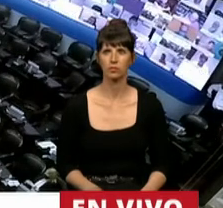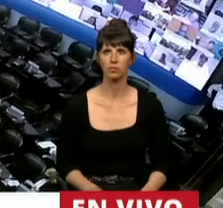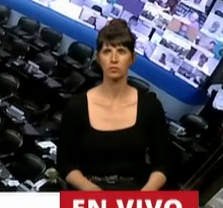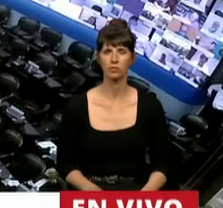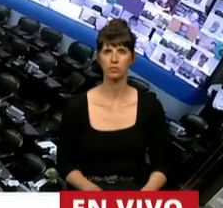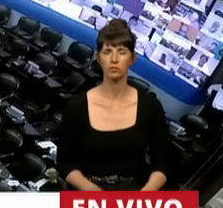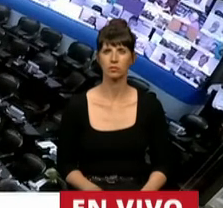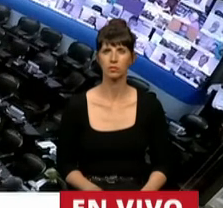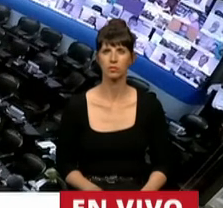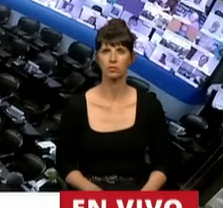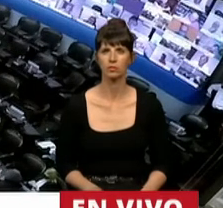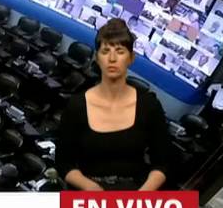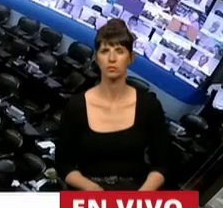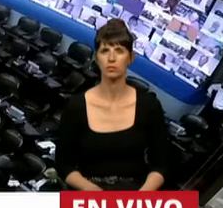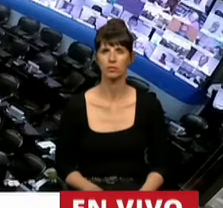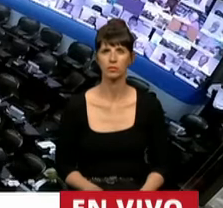Apoya